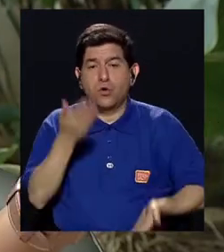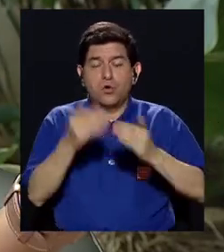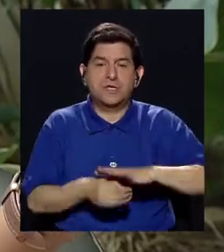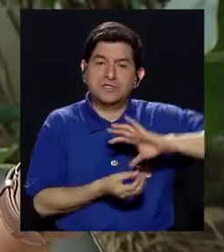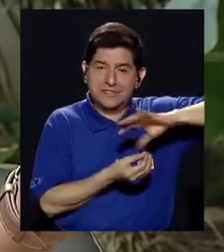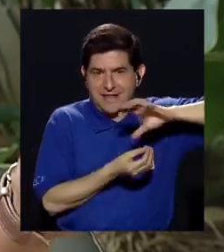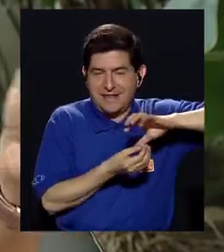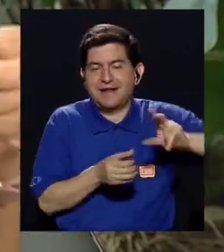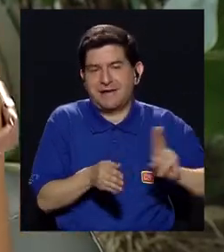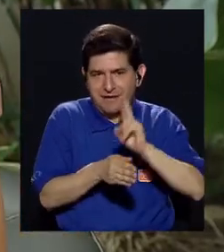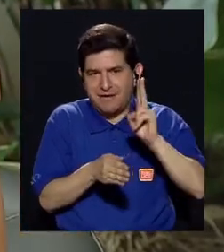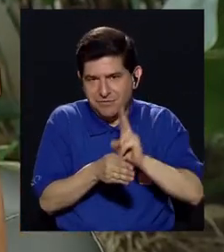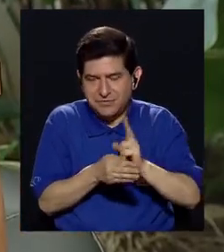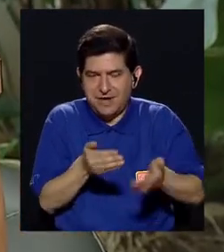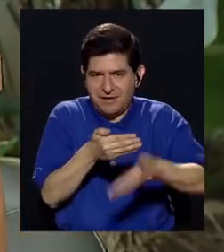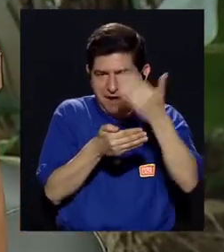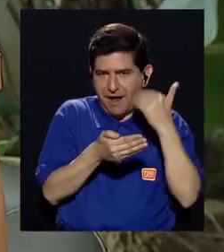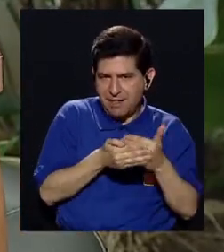naranja, tener